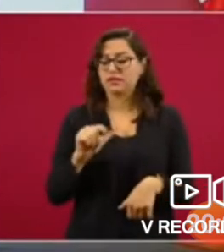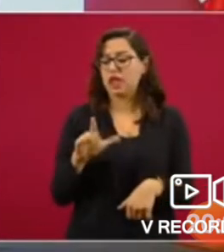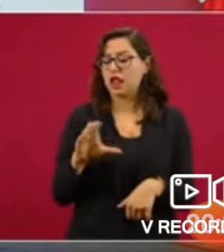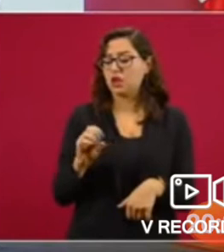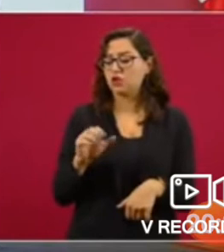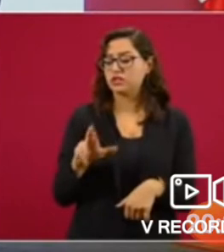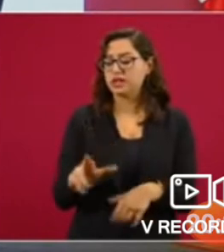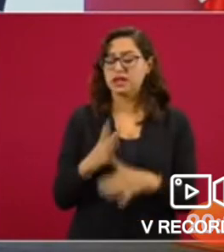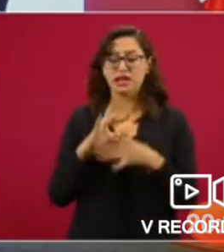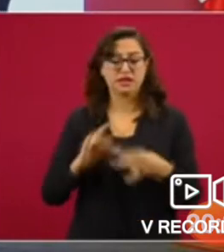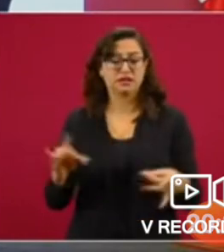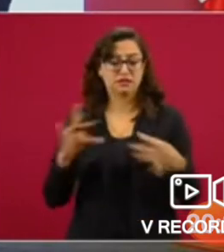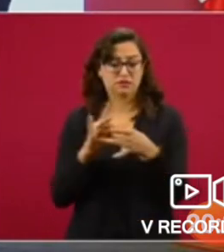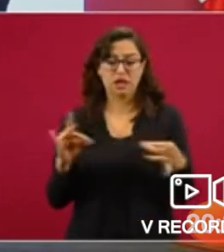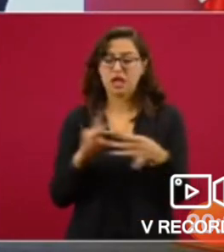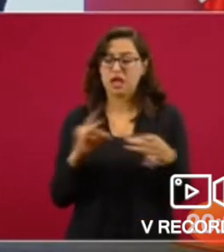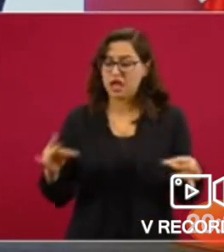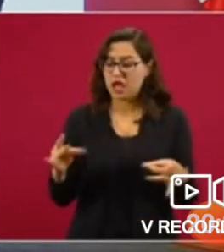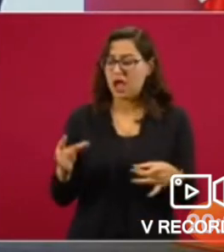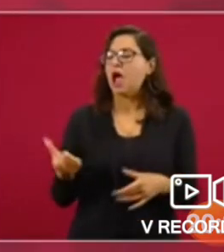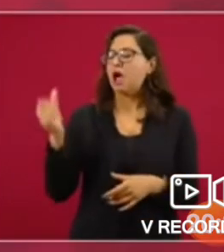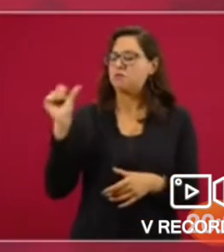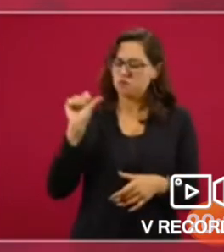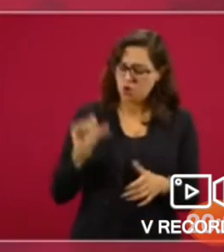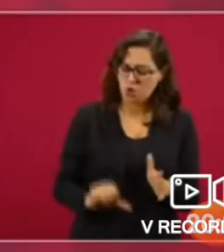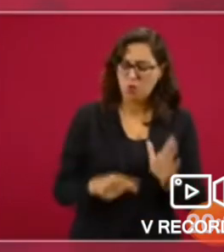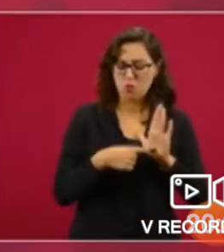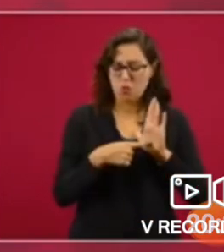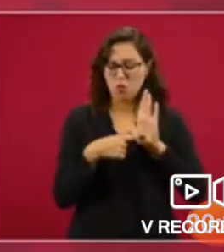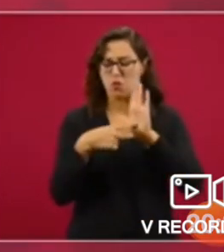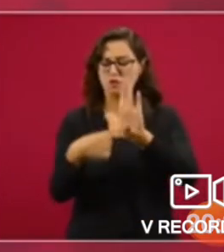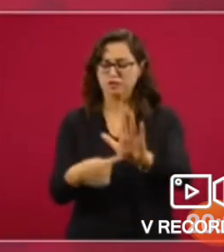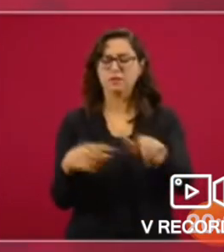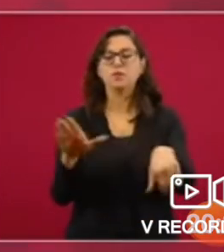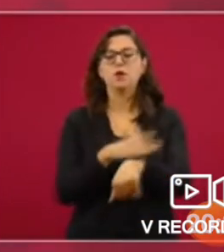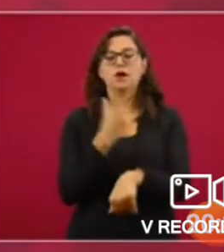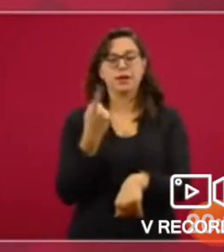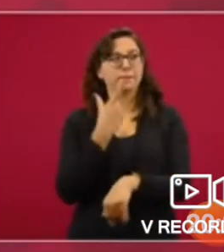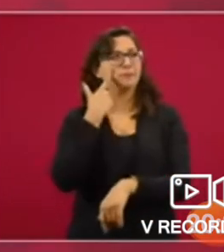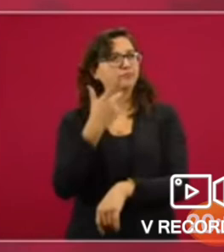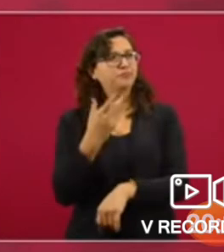también. Hoy aparecen varias notas en primera plana, algunos